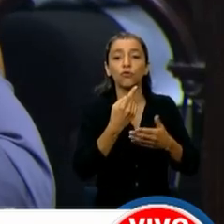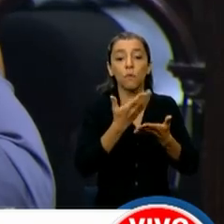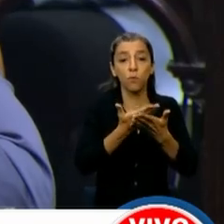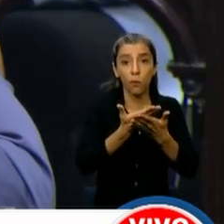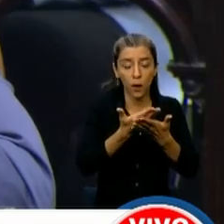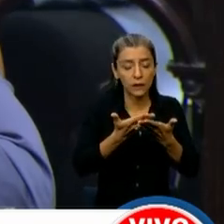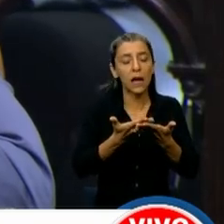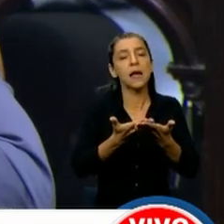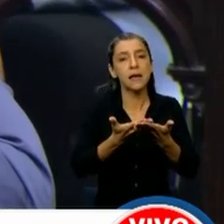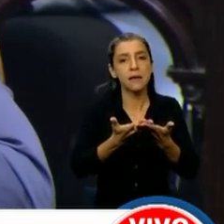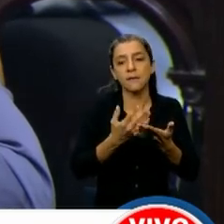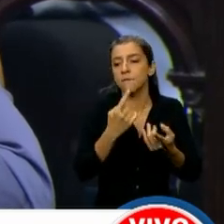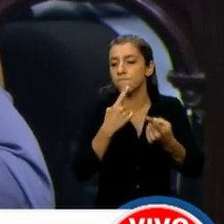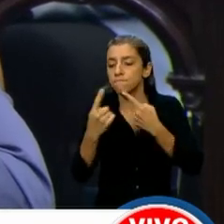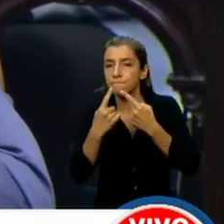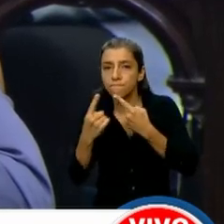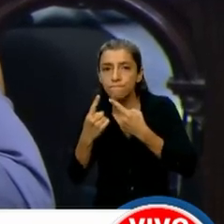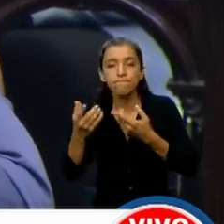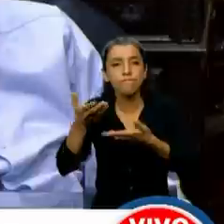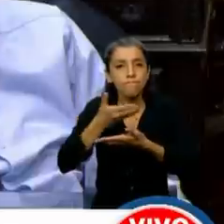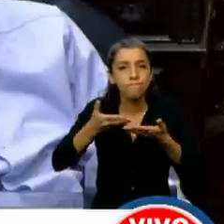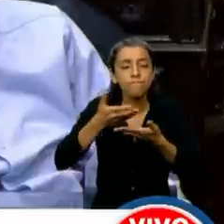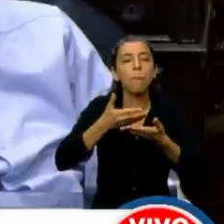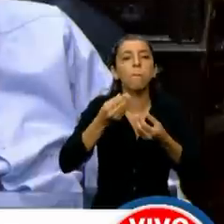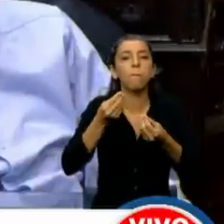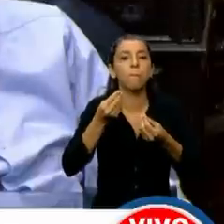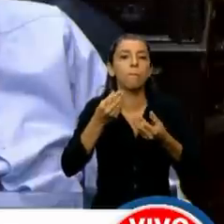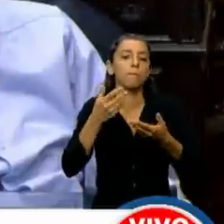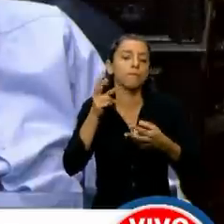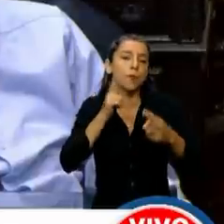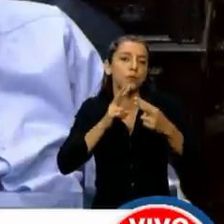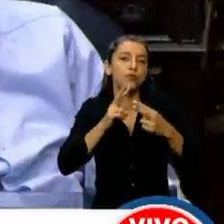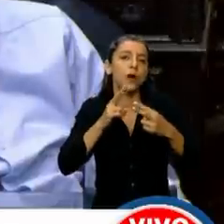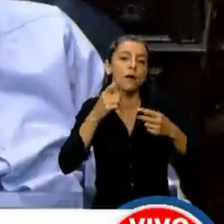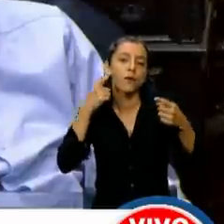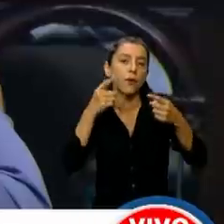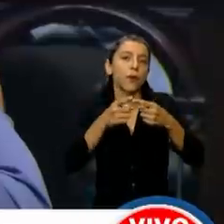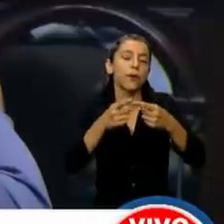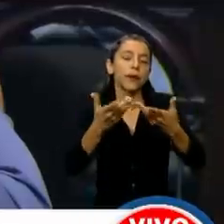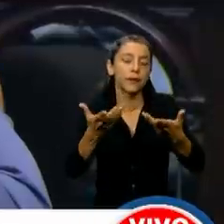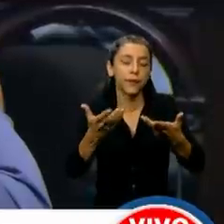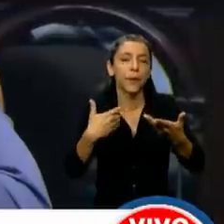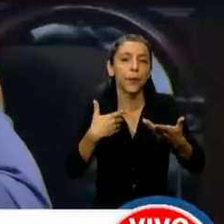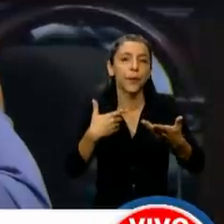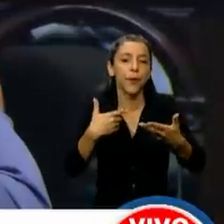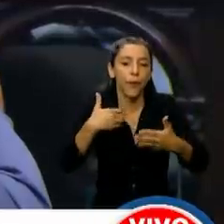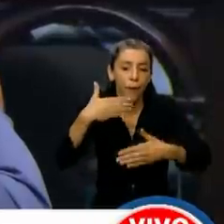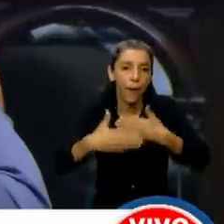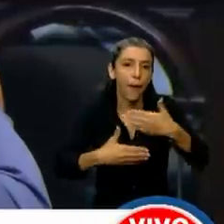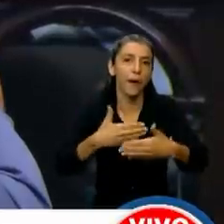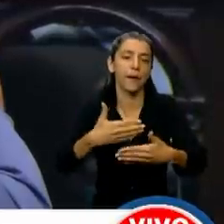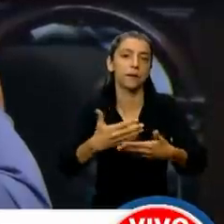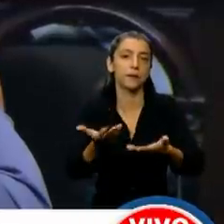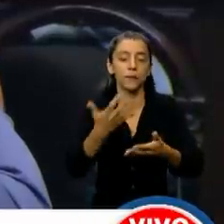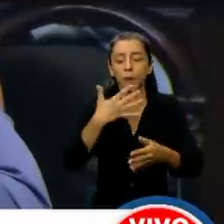tratar de avanzar en lo que podamos entendiendo el pedido del presidente de la nación